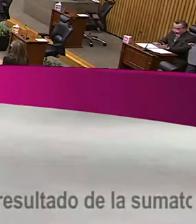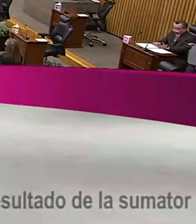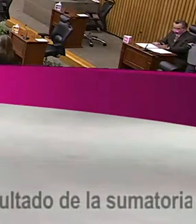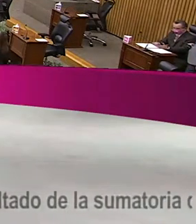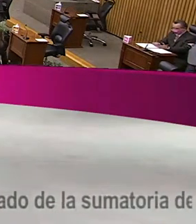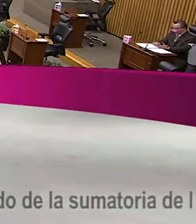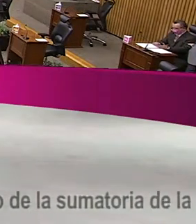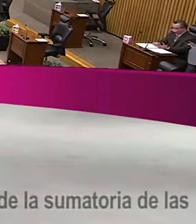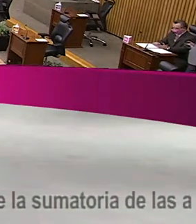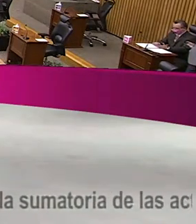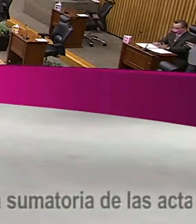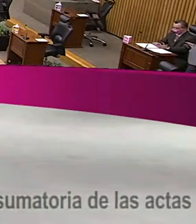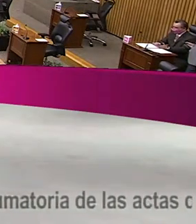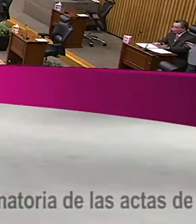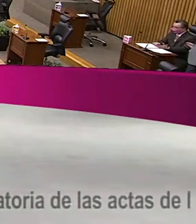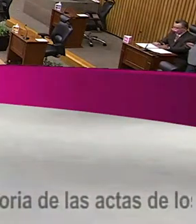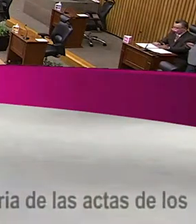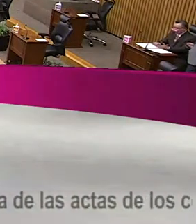ah